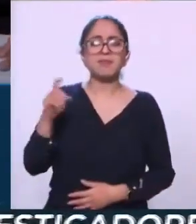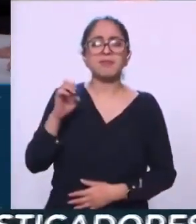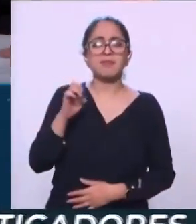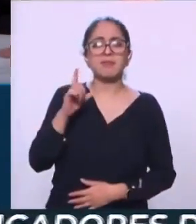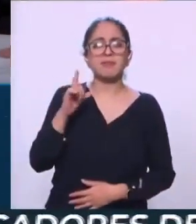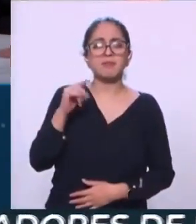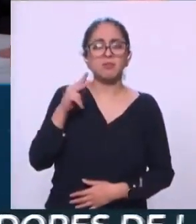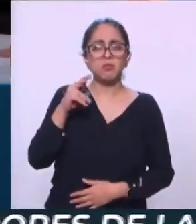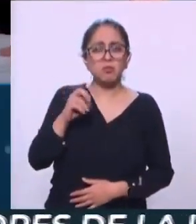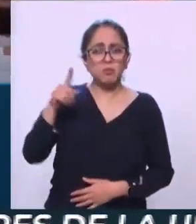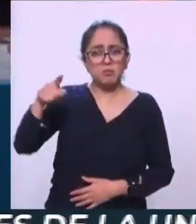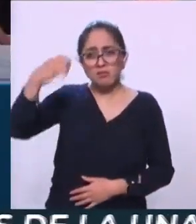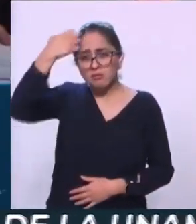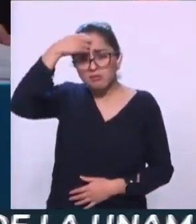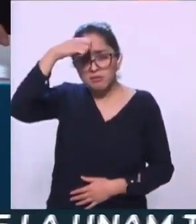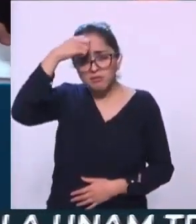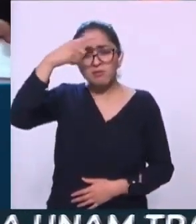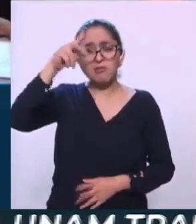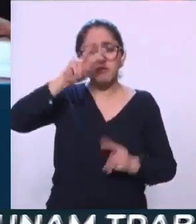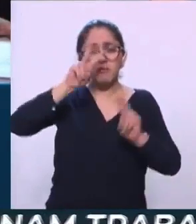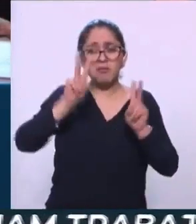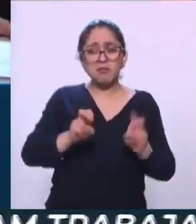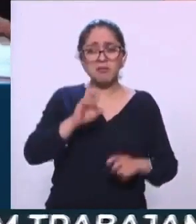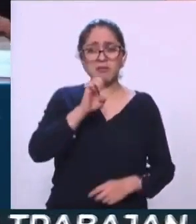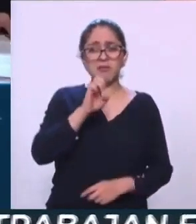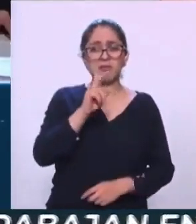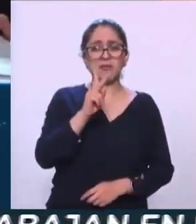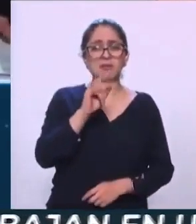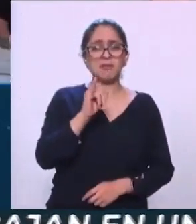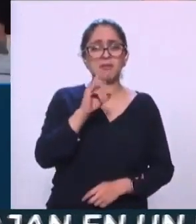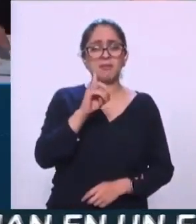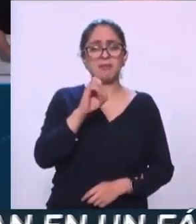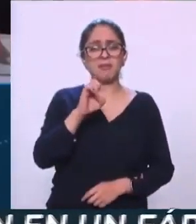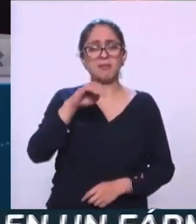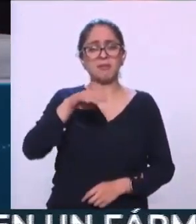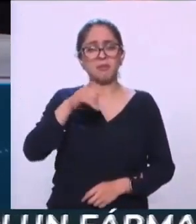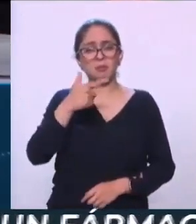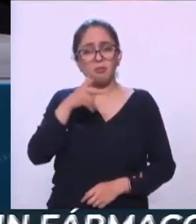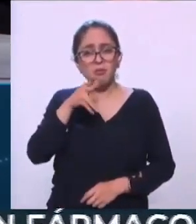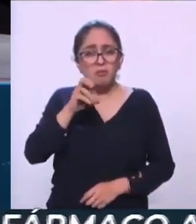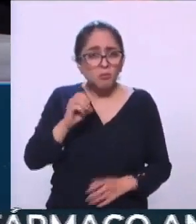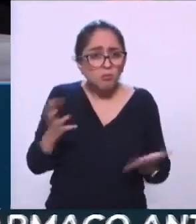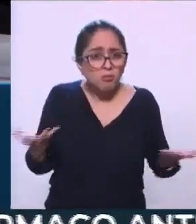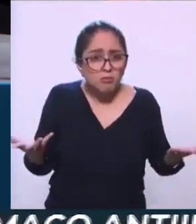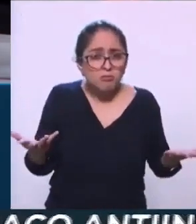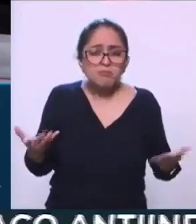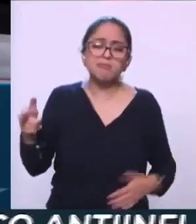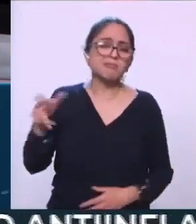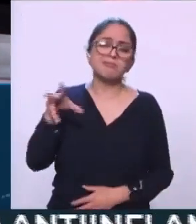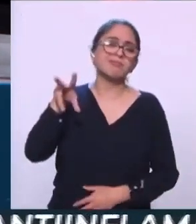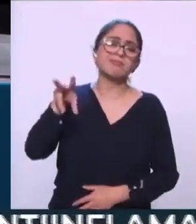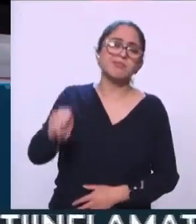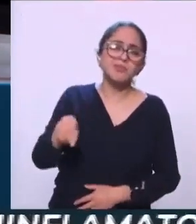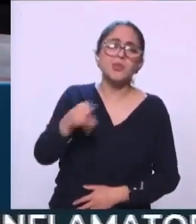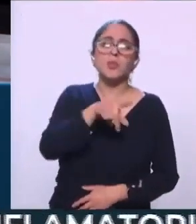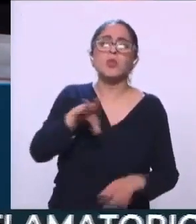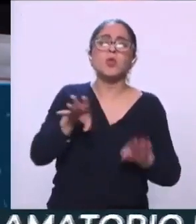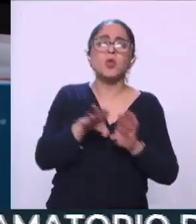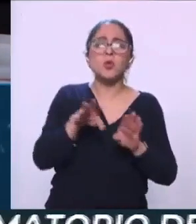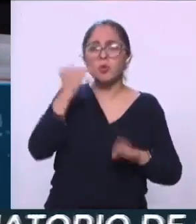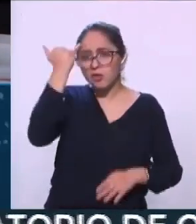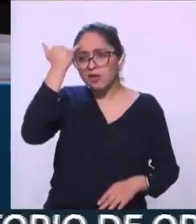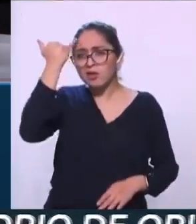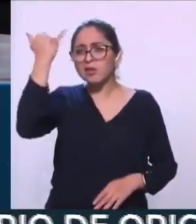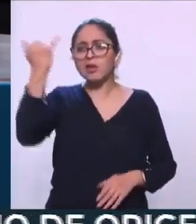también? No, es analista. Entonces, económico. ¿en qué se basa? Para empezar, una información que no es del todo